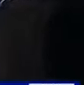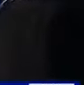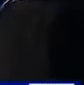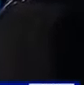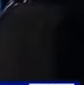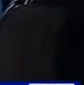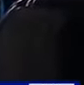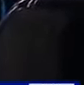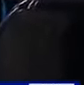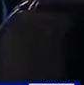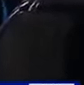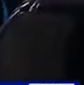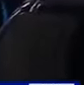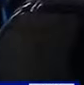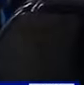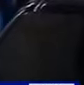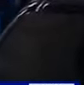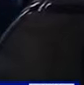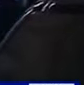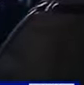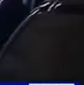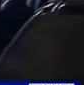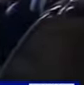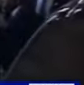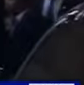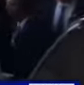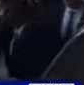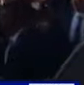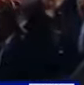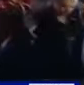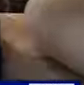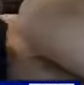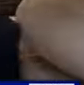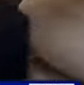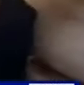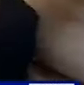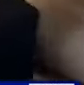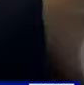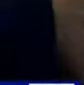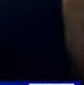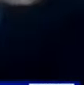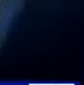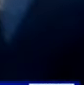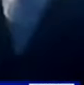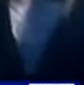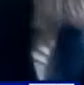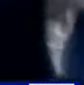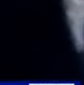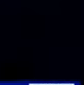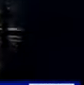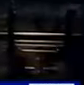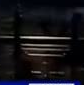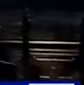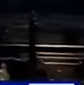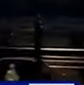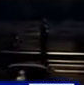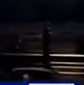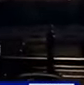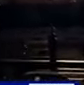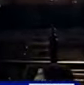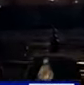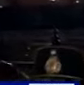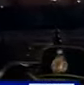al descubrirse que el mandatario se había aumentado su salario un 50%. Anteriormente, Milei había culpado sobre el aumento salarial a